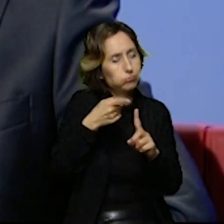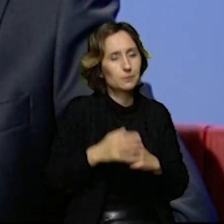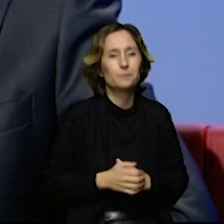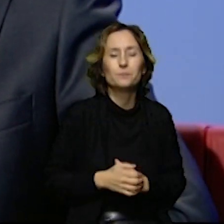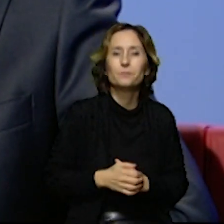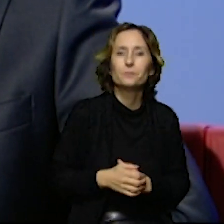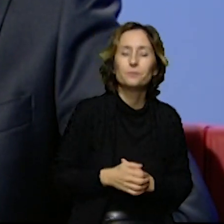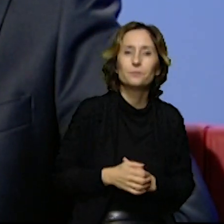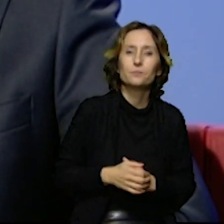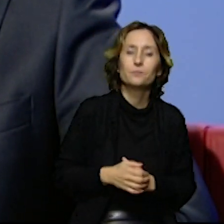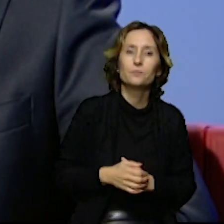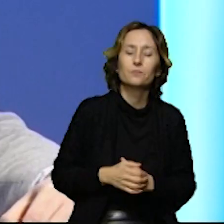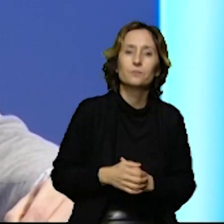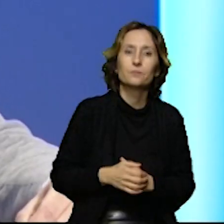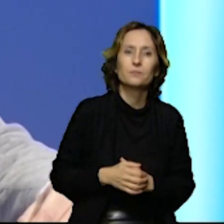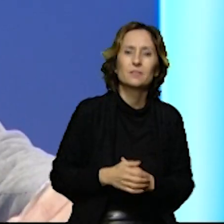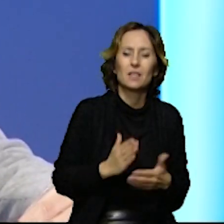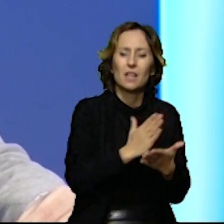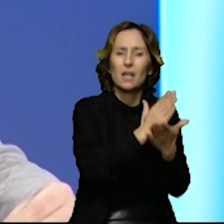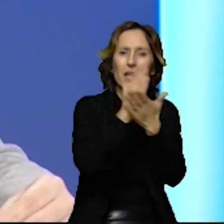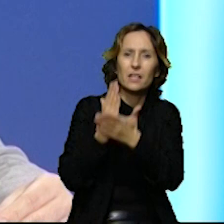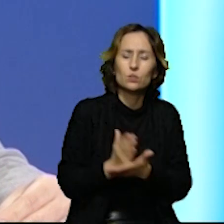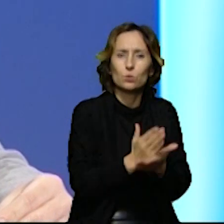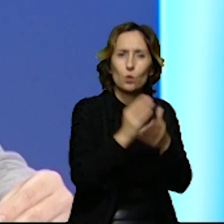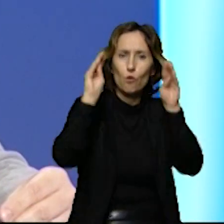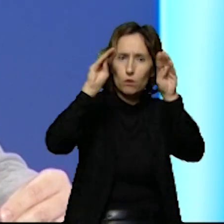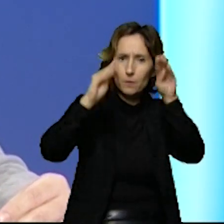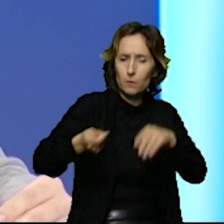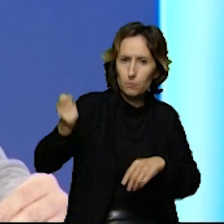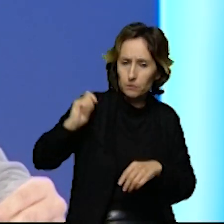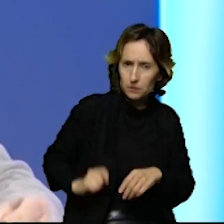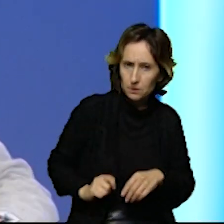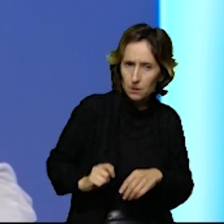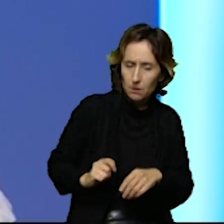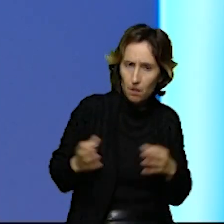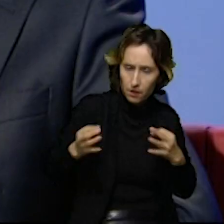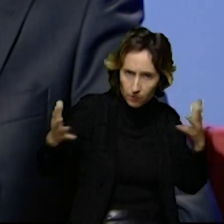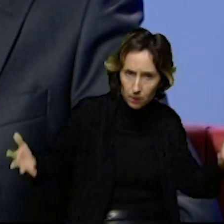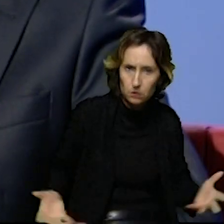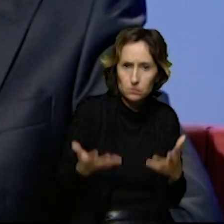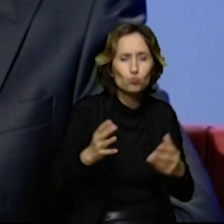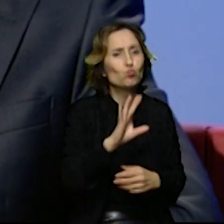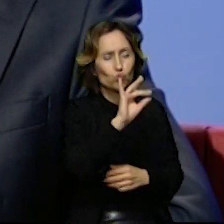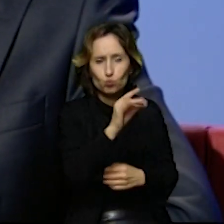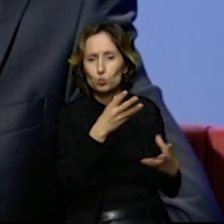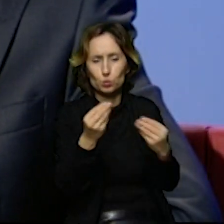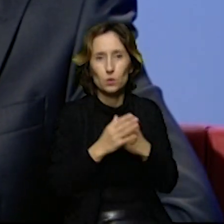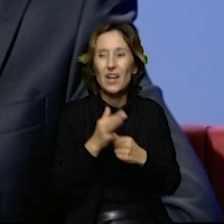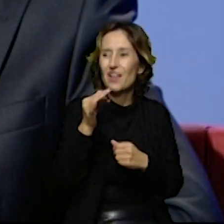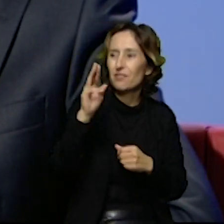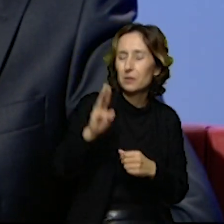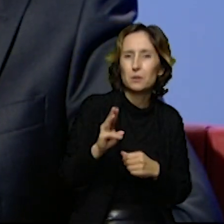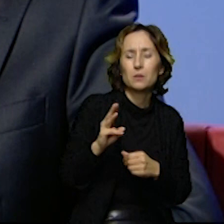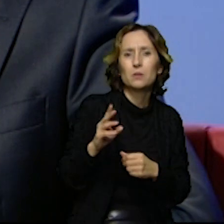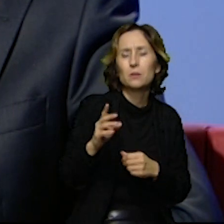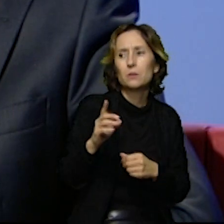que impulsar los estudios de formación profesional? Sí, muchísimo. Porque la formación profesional